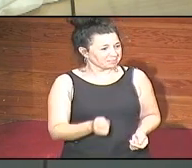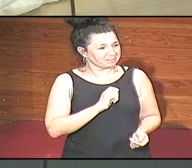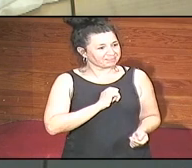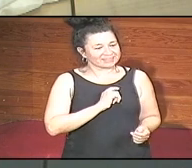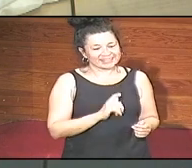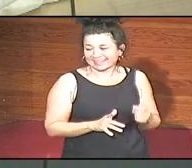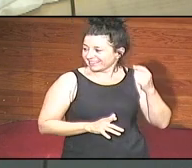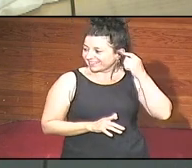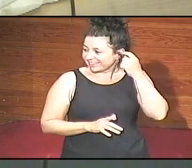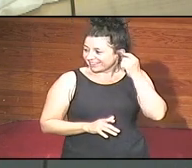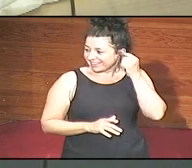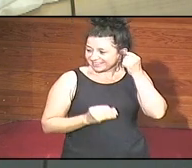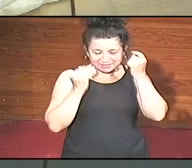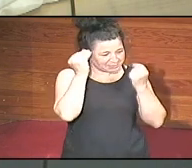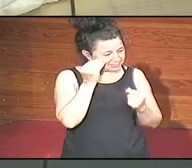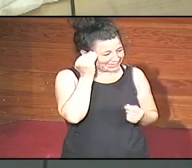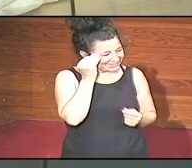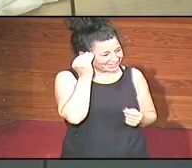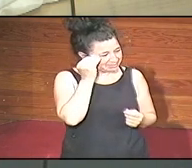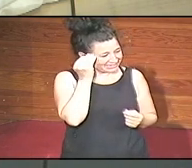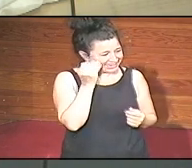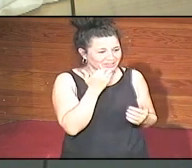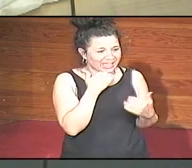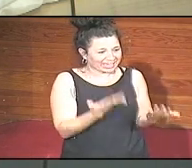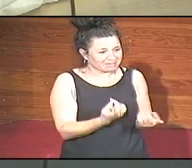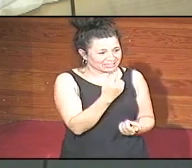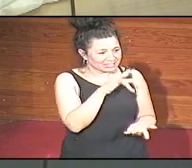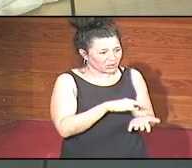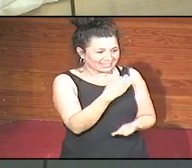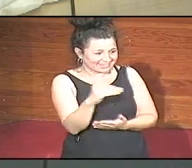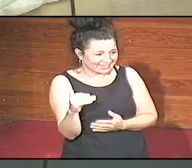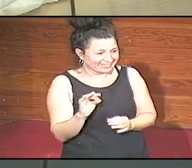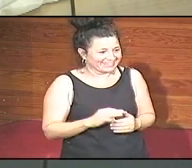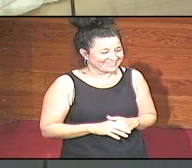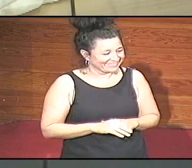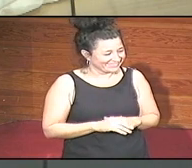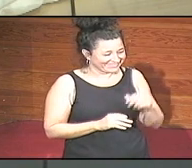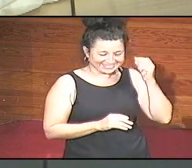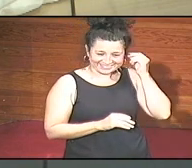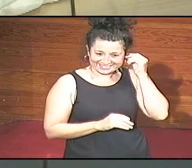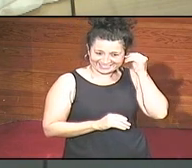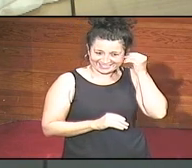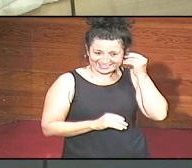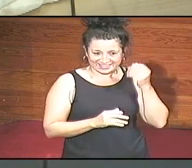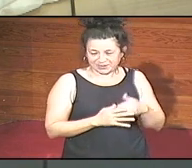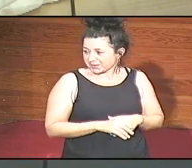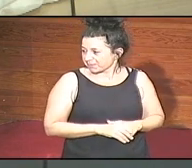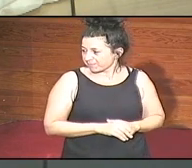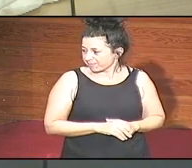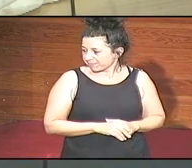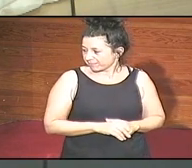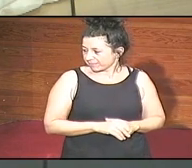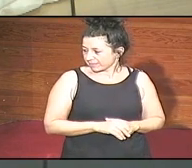estaba pensando en algunos ejemplos y eran chavales o sea muchas veces la